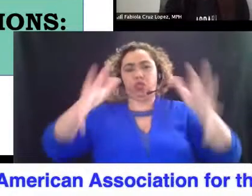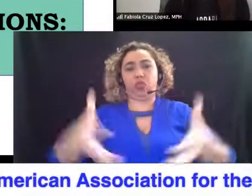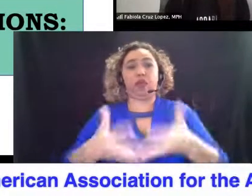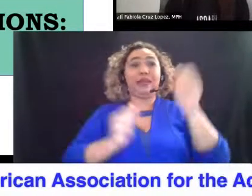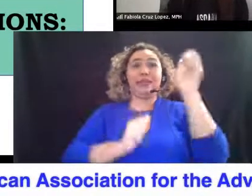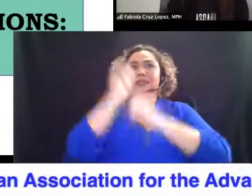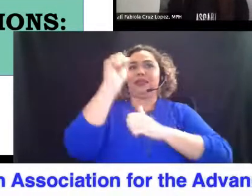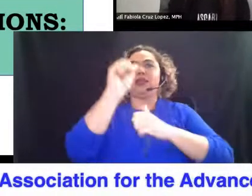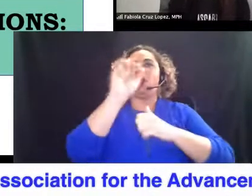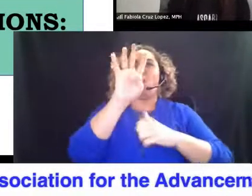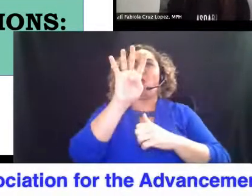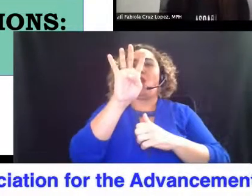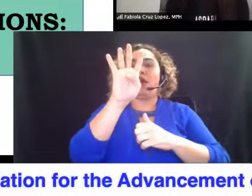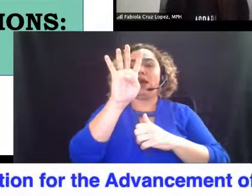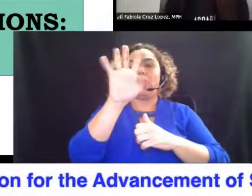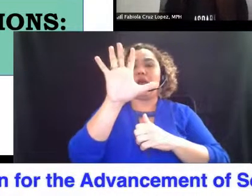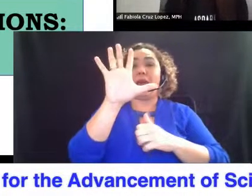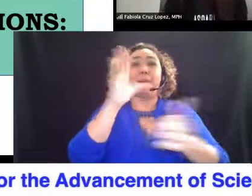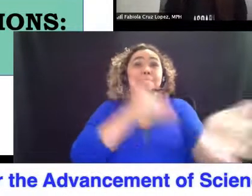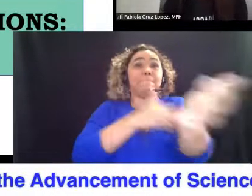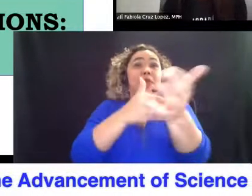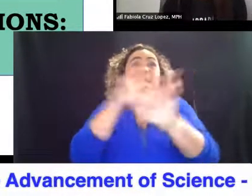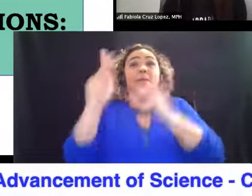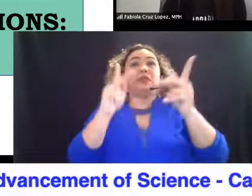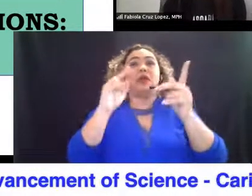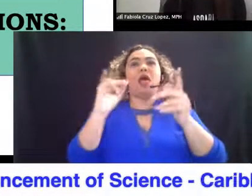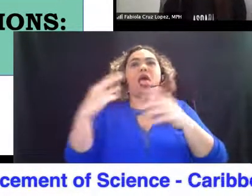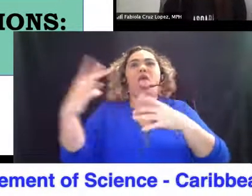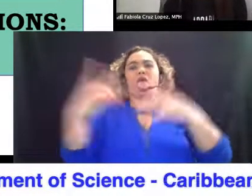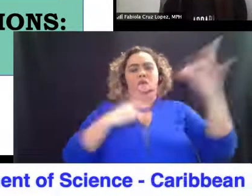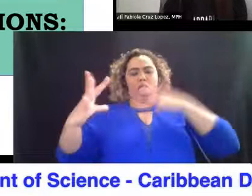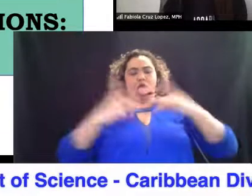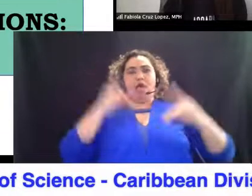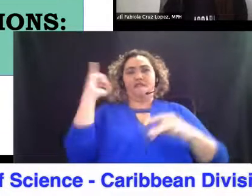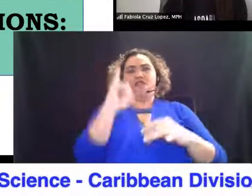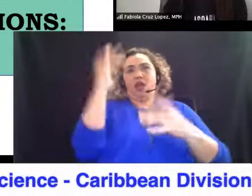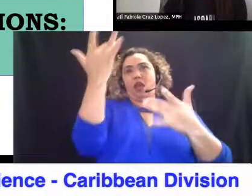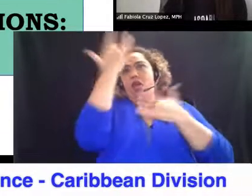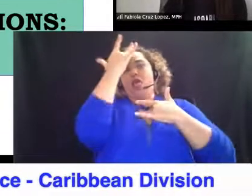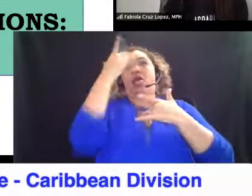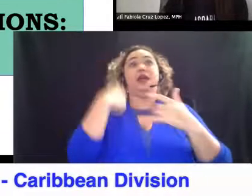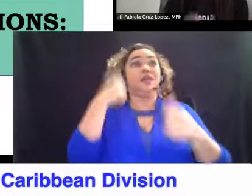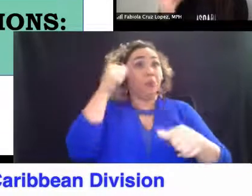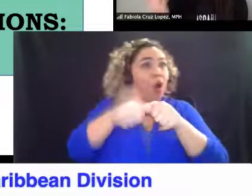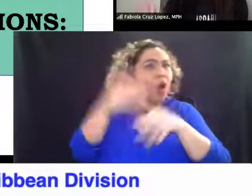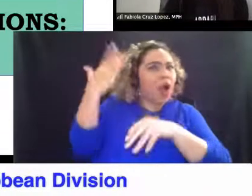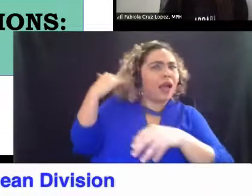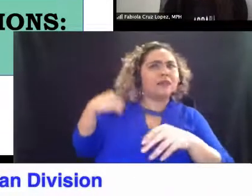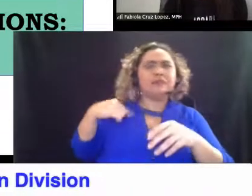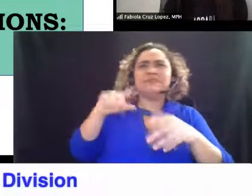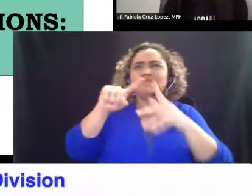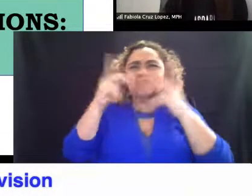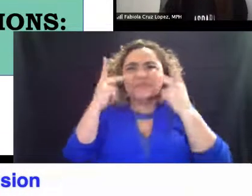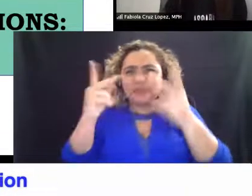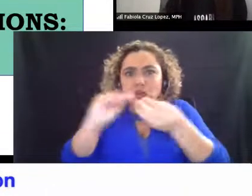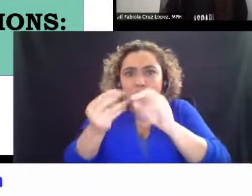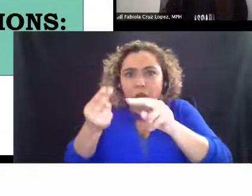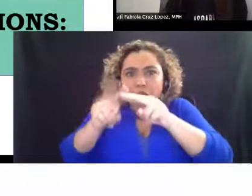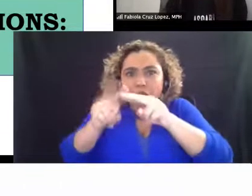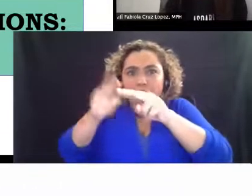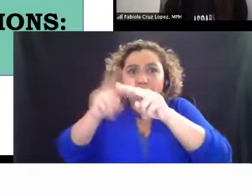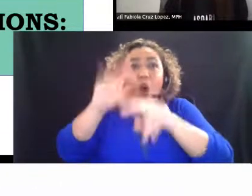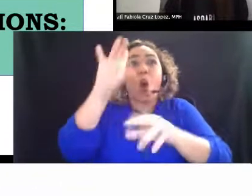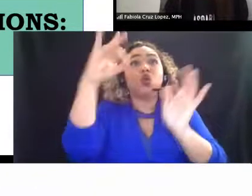los 45 millones de infecciones, increíble. Yo me recuerdo cuando comenzamos todavía que yo veía esos números subir de